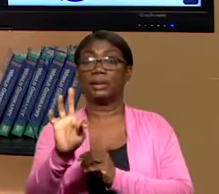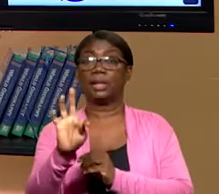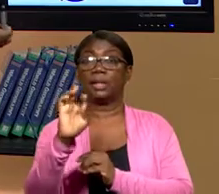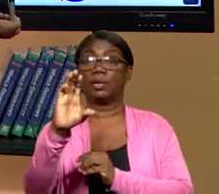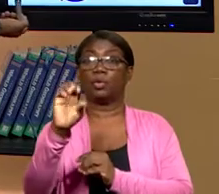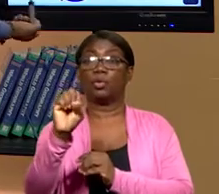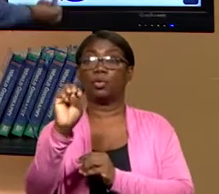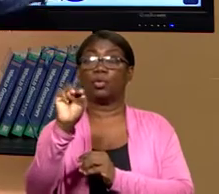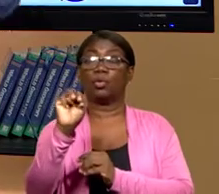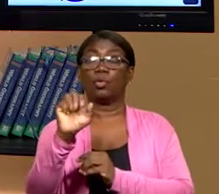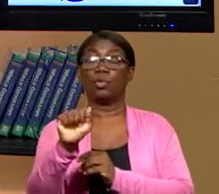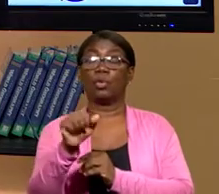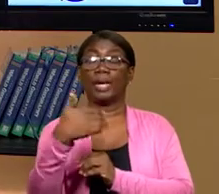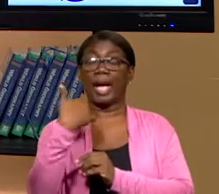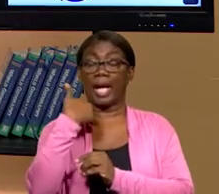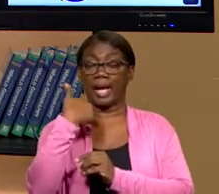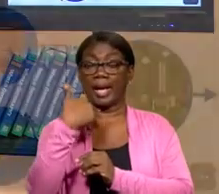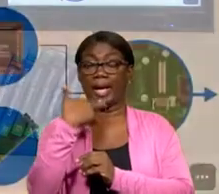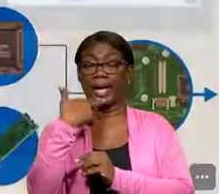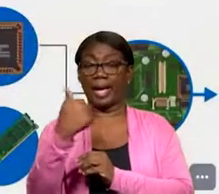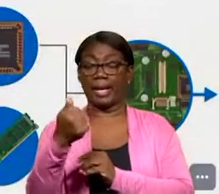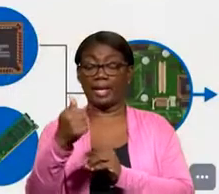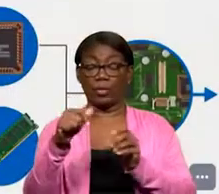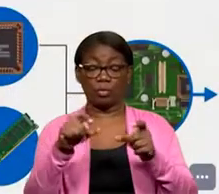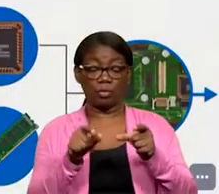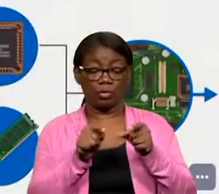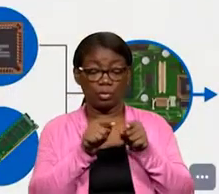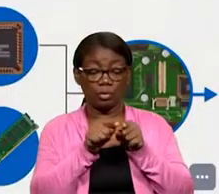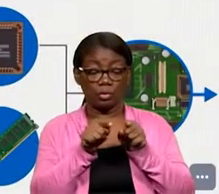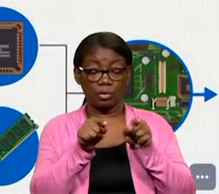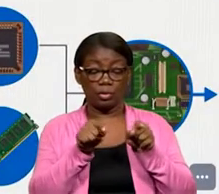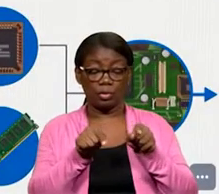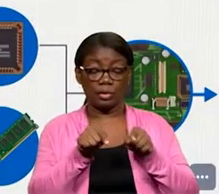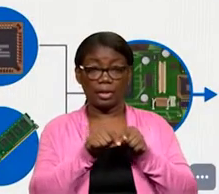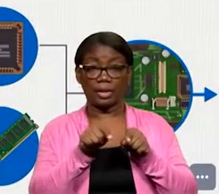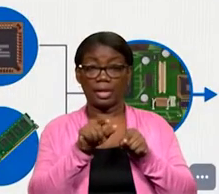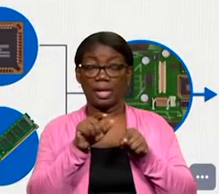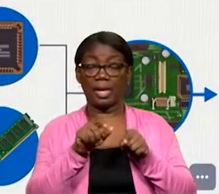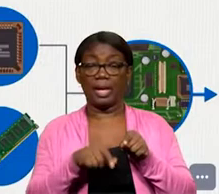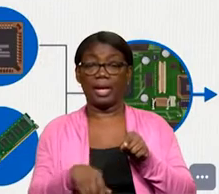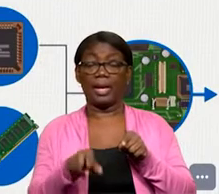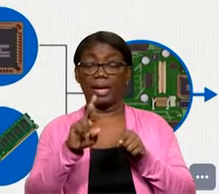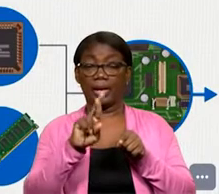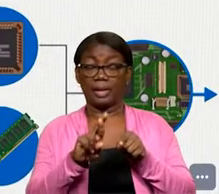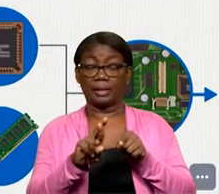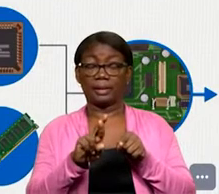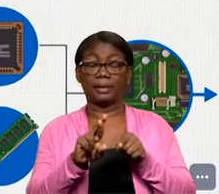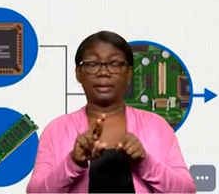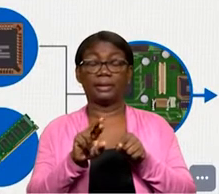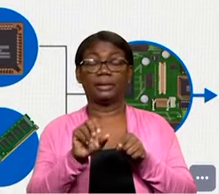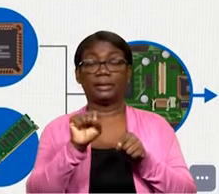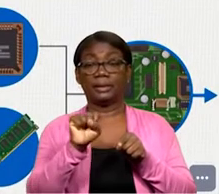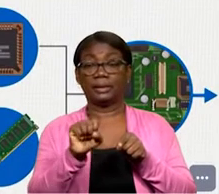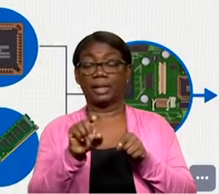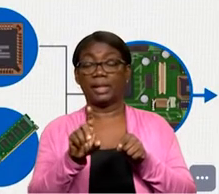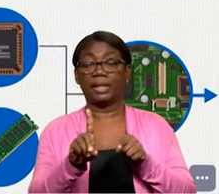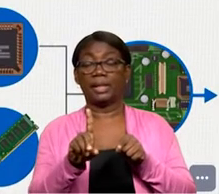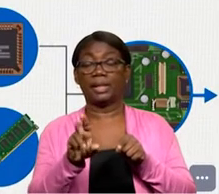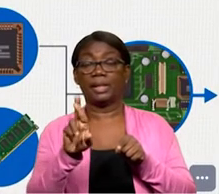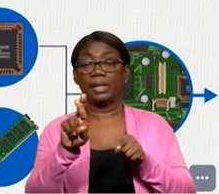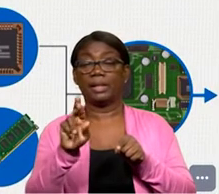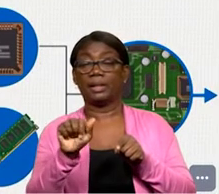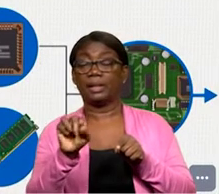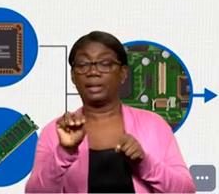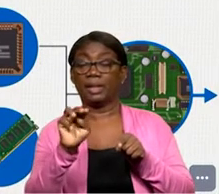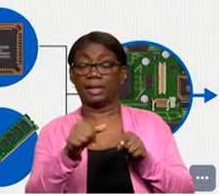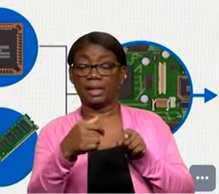chip, ¿verdad?, y con una memoria SD-RAM que normalmente direcciona lo que es la señal